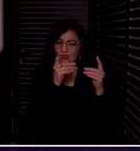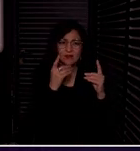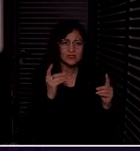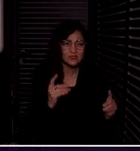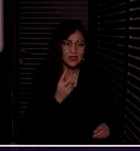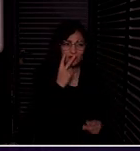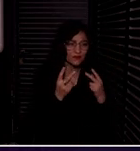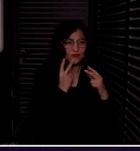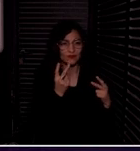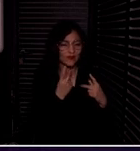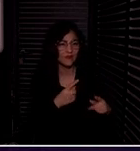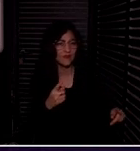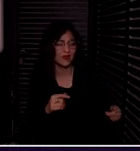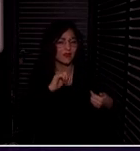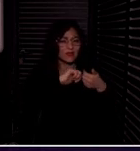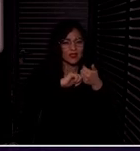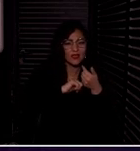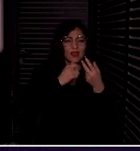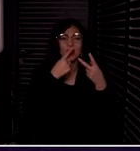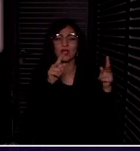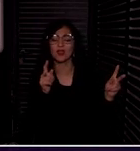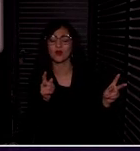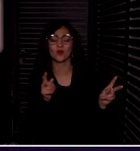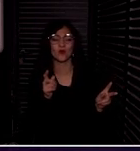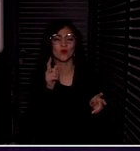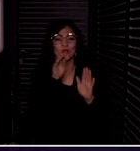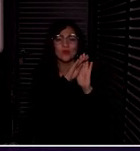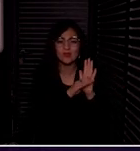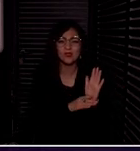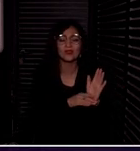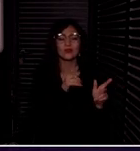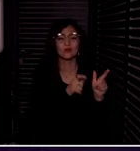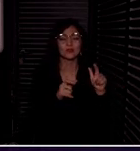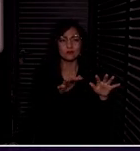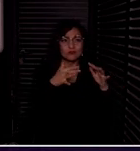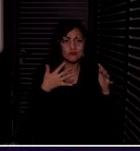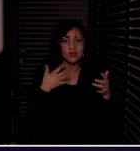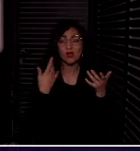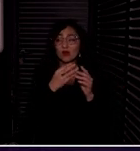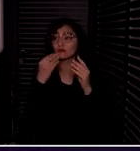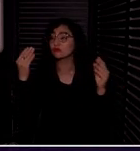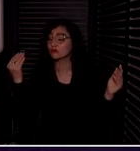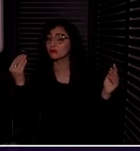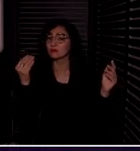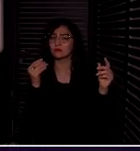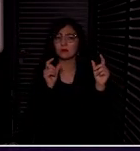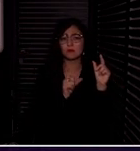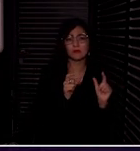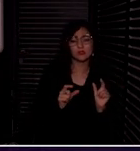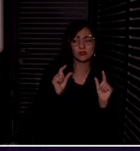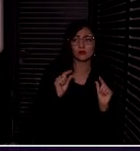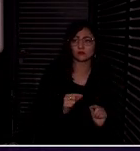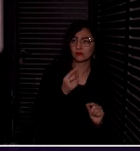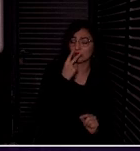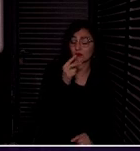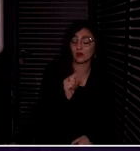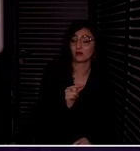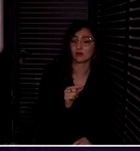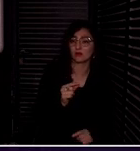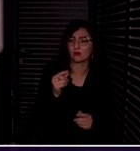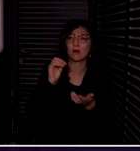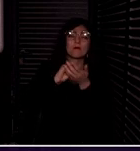de formatos, de géneros, de contenidos, de audiencias, que hoy día. Dice, ¿cómo puede ser? Si hay más canales, hay más diversidad.